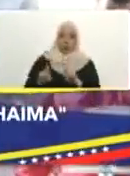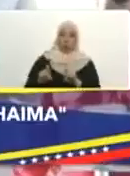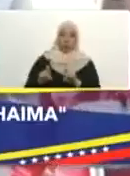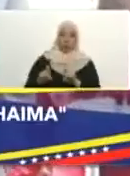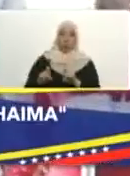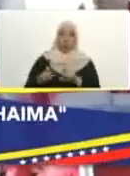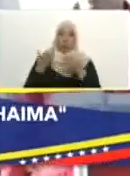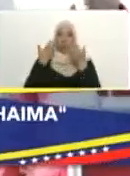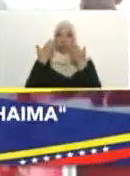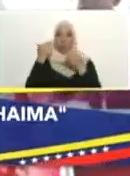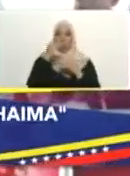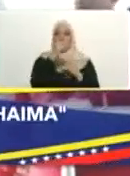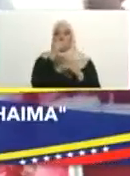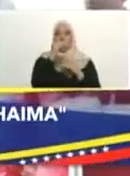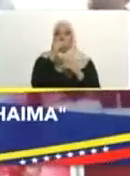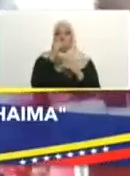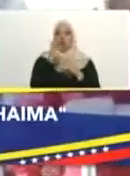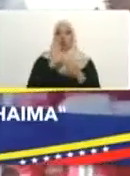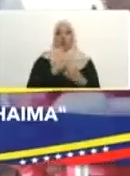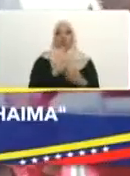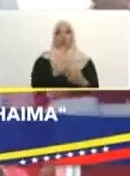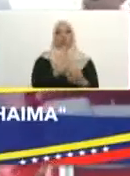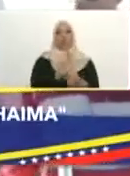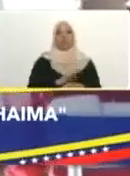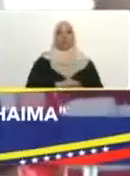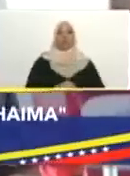el envase. Carla. Bueno, vamos.